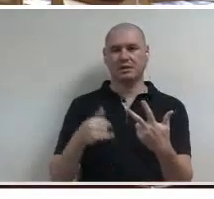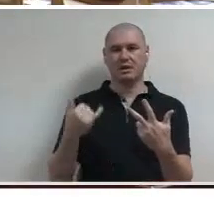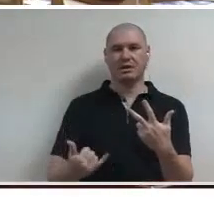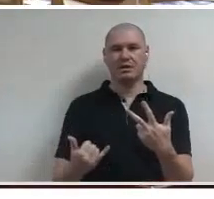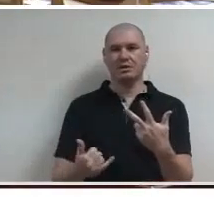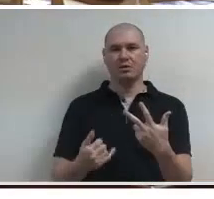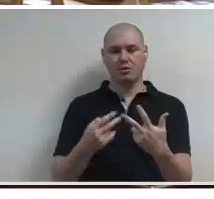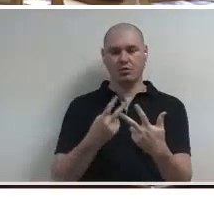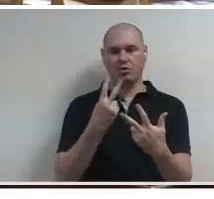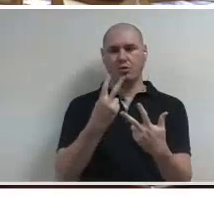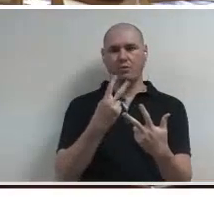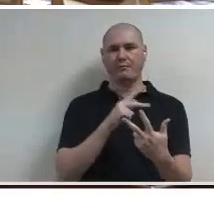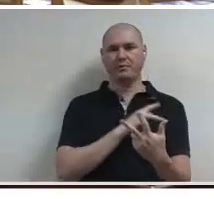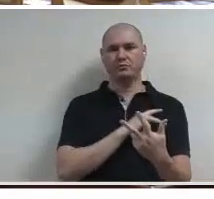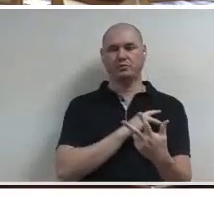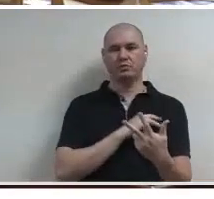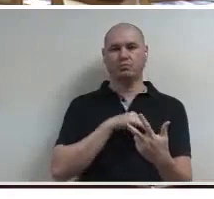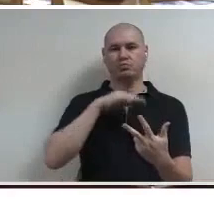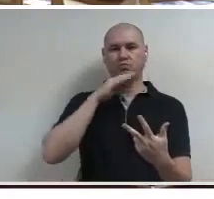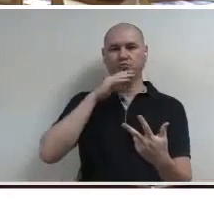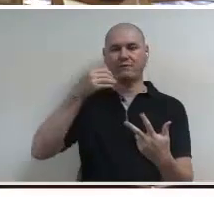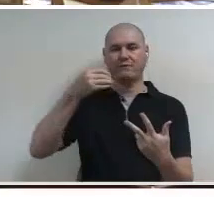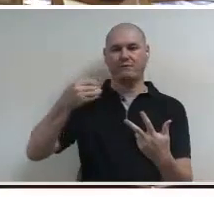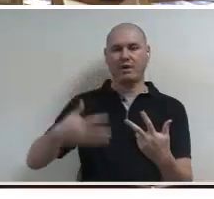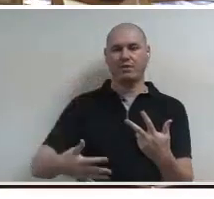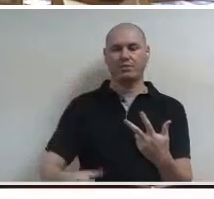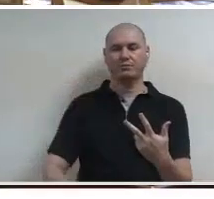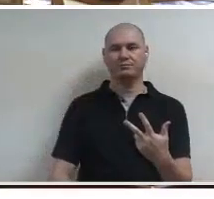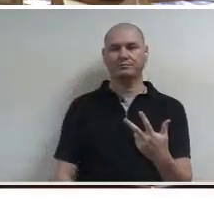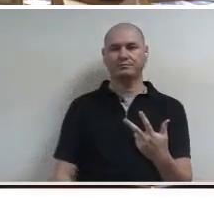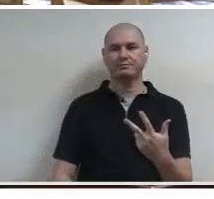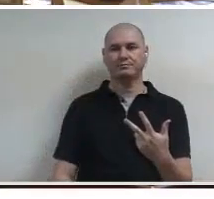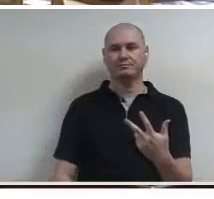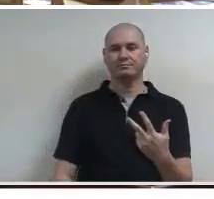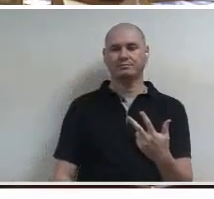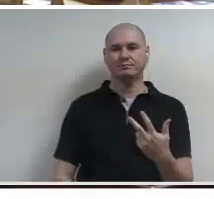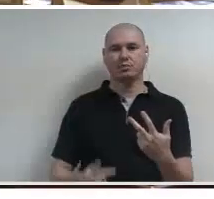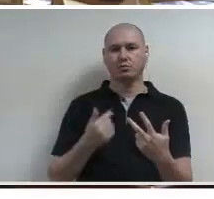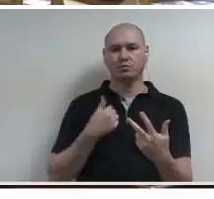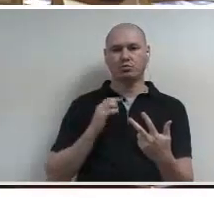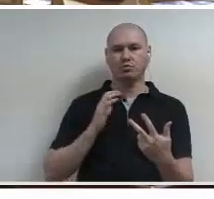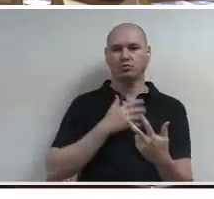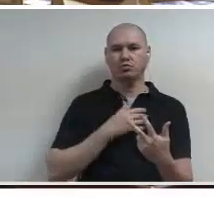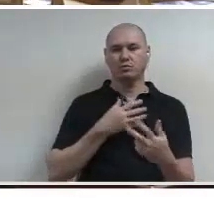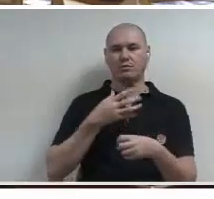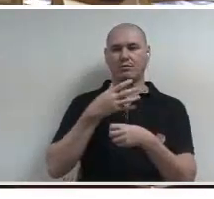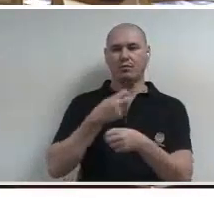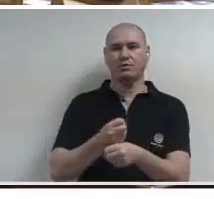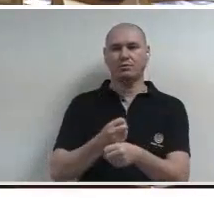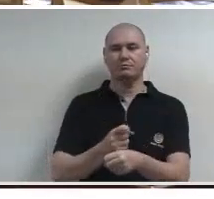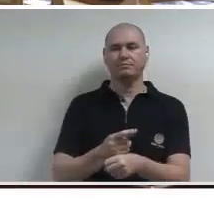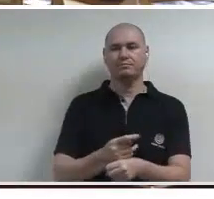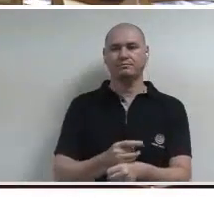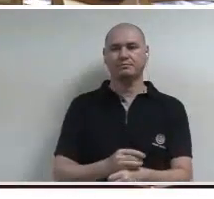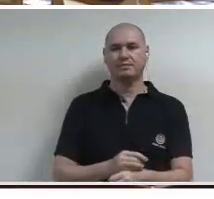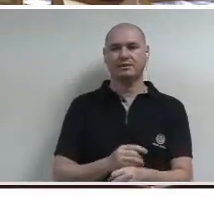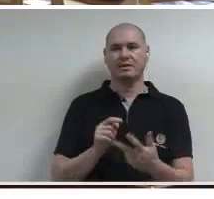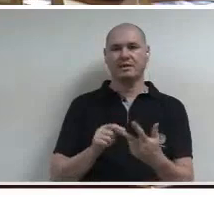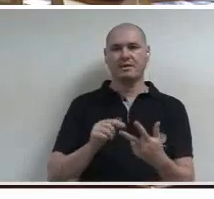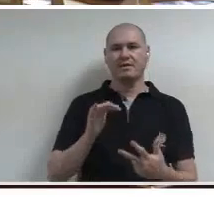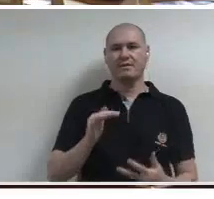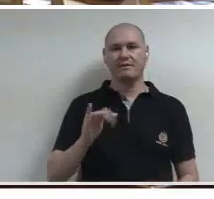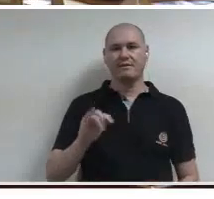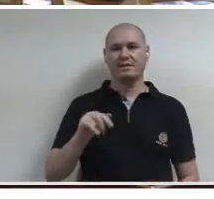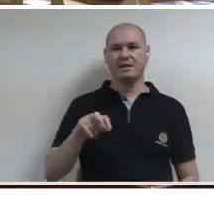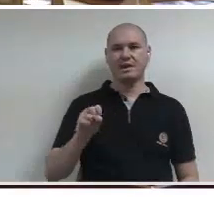Upevari, Jacena Conterna, Bonita Villa, Mocoy Persona, ya es Upe Catupurúa, ya es